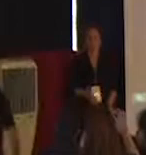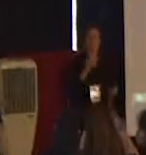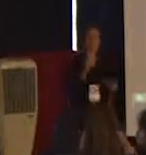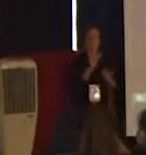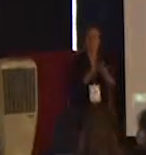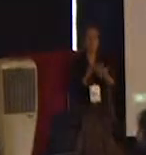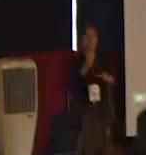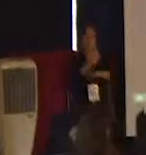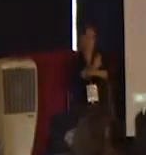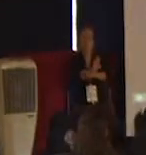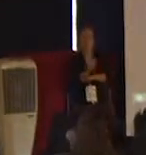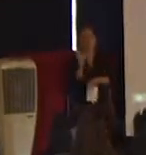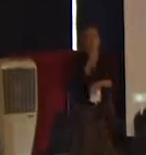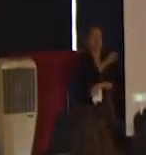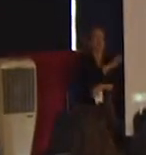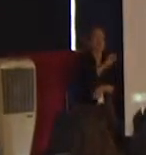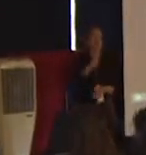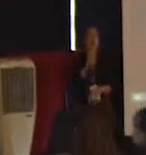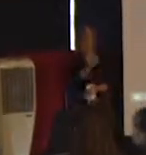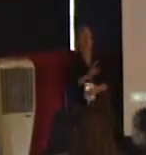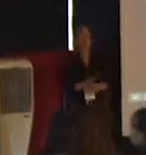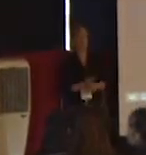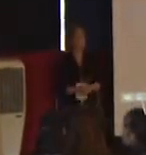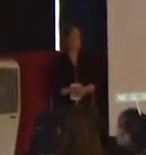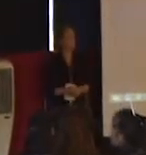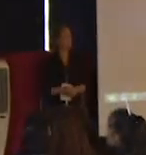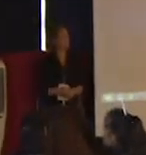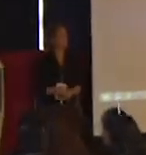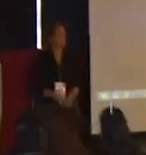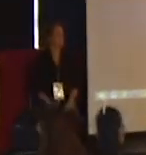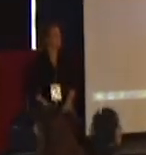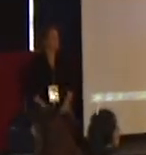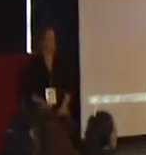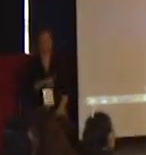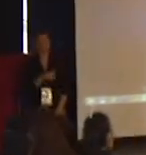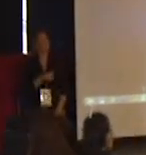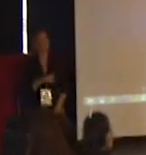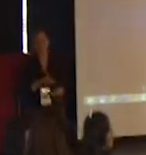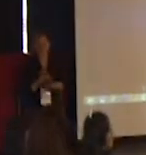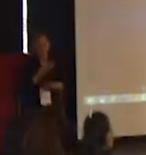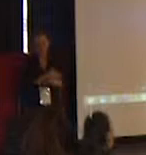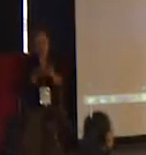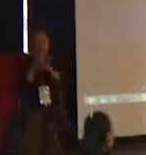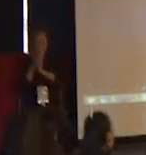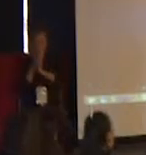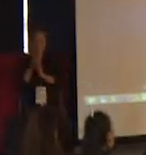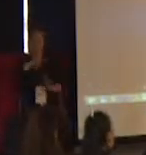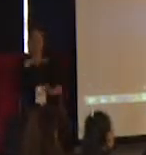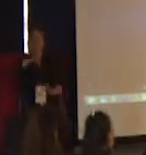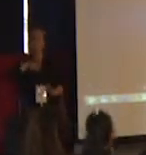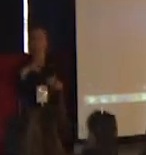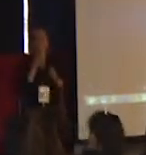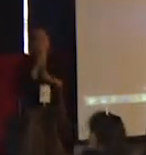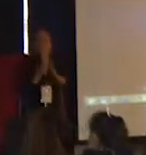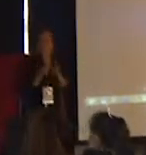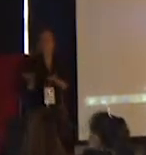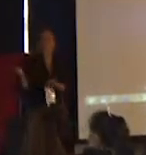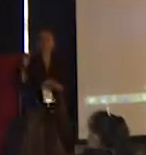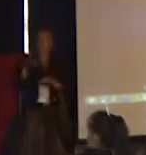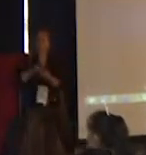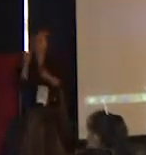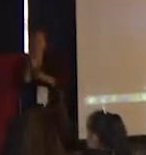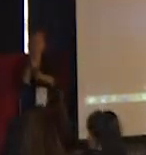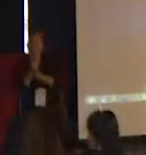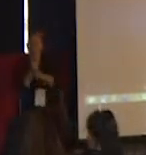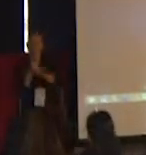Muy buenas tardes a todos y a todas. Pues como Roberto ya les comentó, nosotros venimos